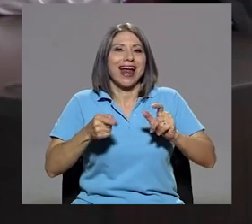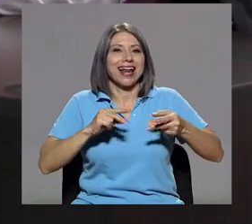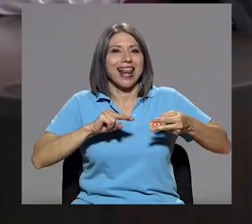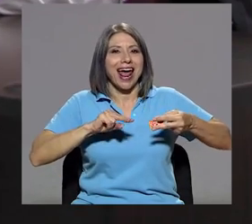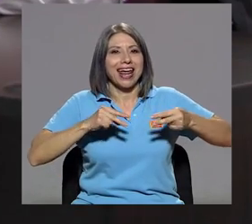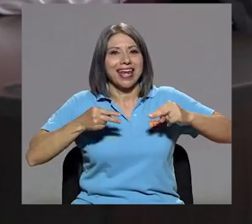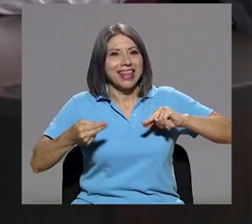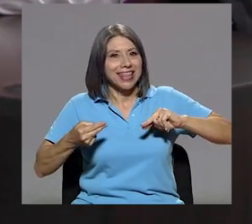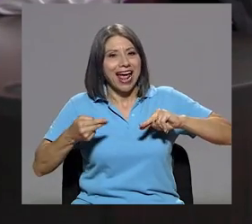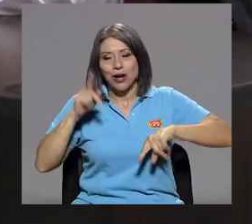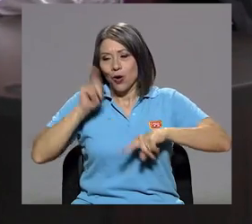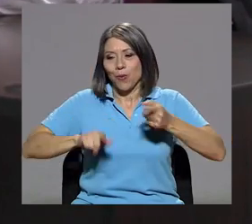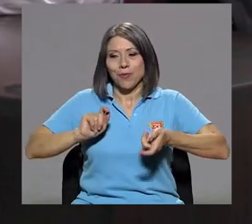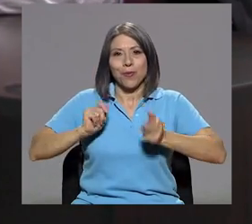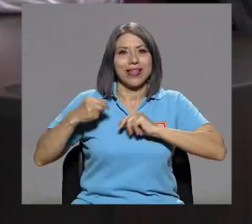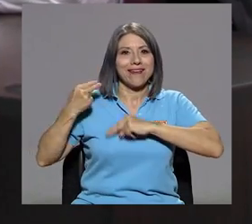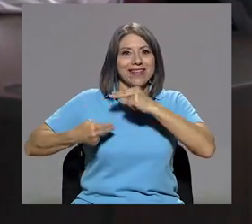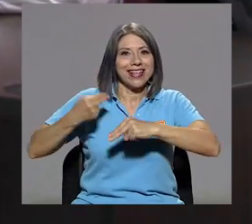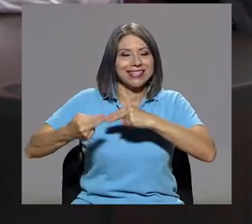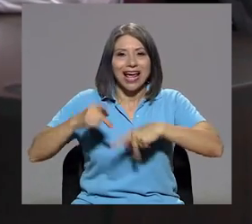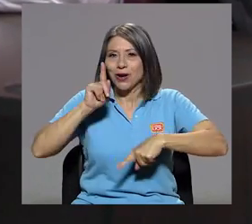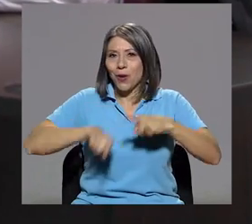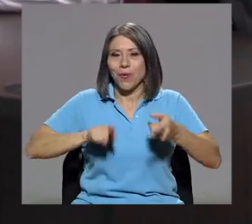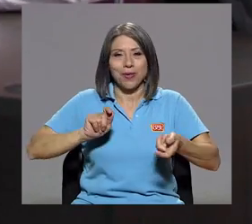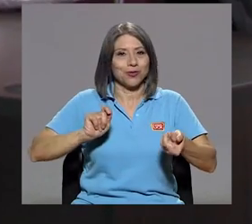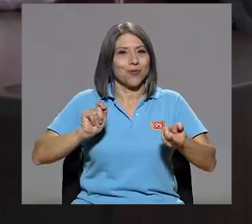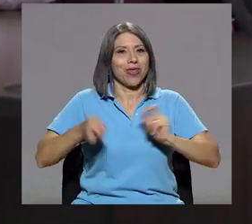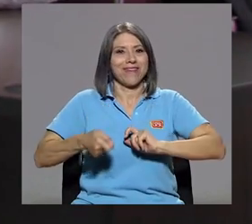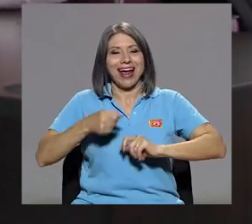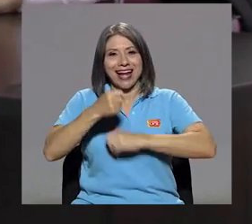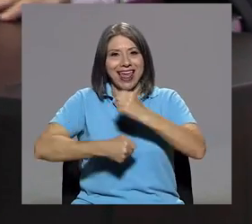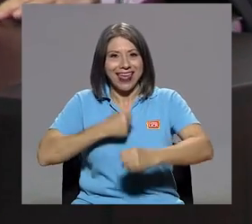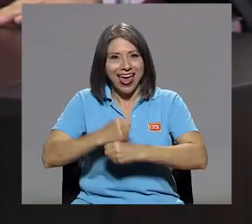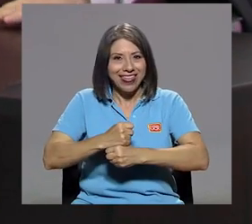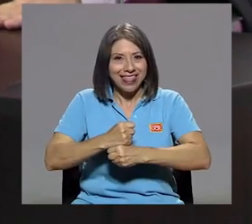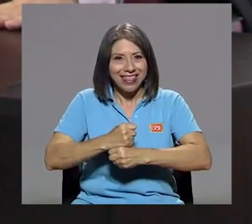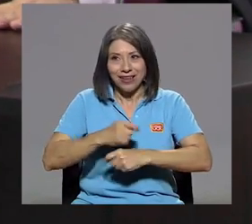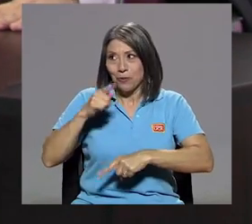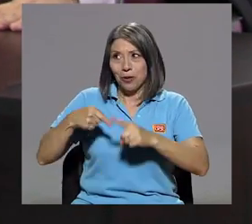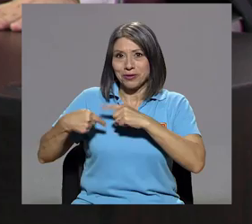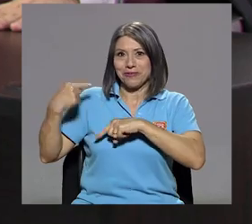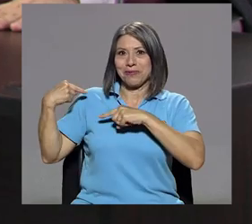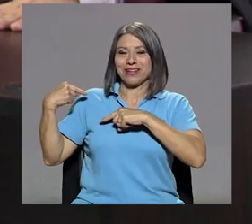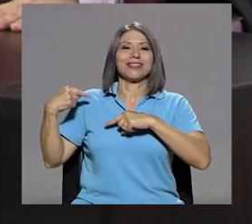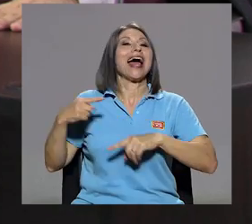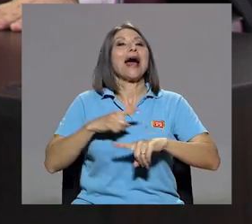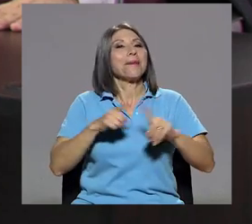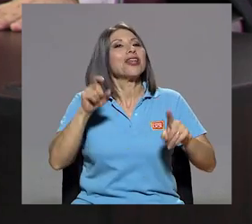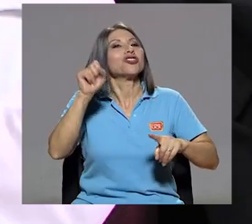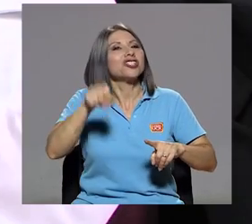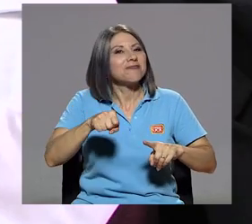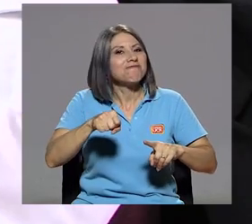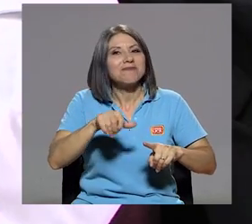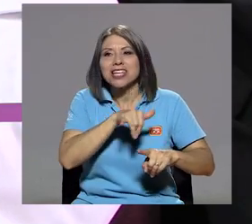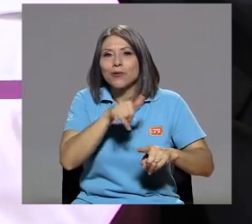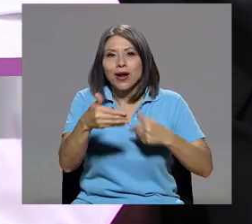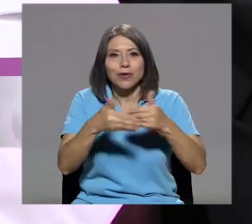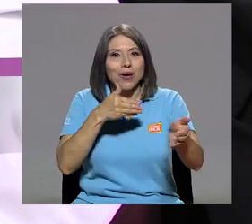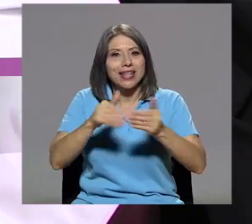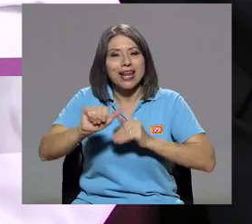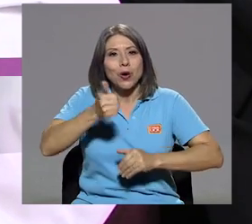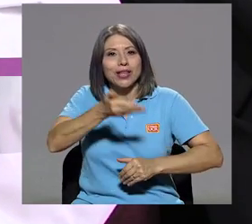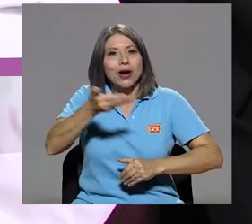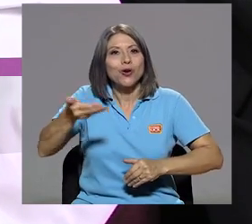nuestra herencia, no podemos modificar nuestra edad, pero sin embargo sí se ha determinado que obviamente, como cualquier otra